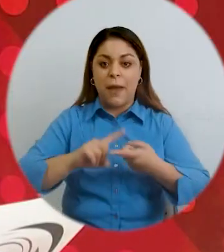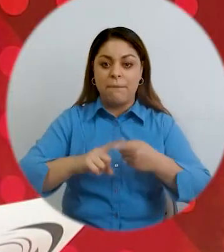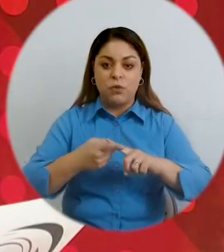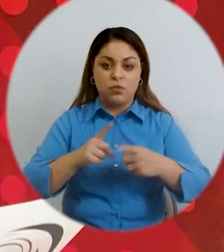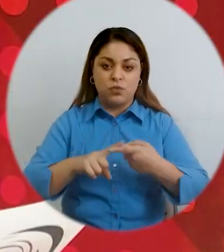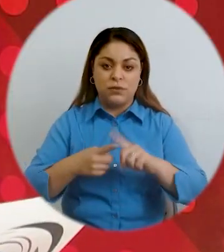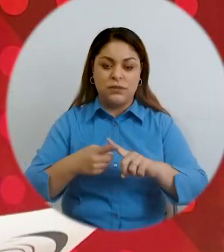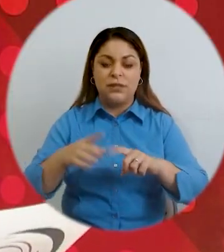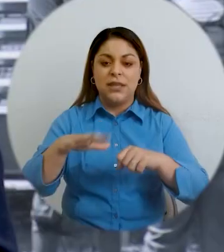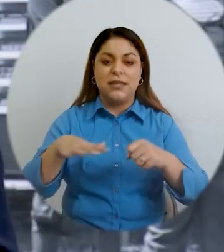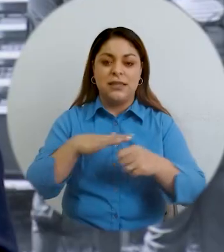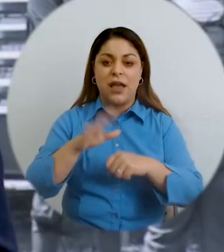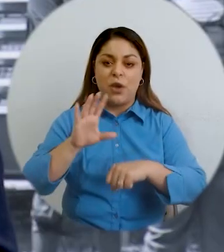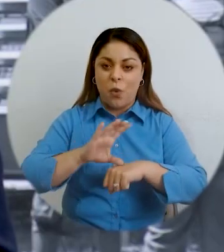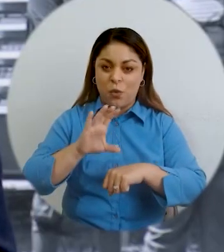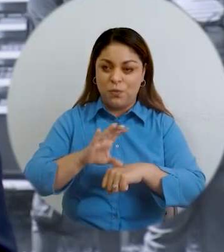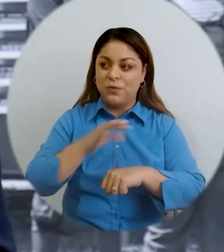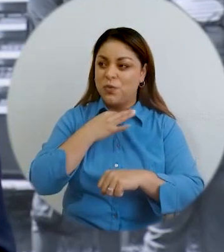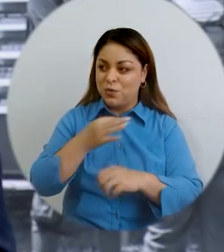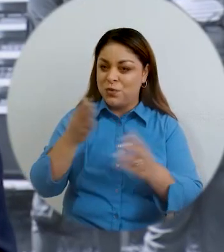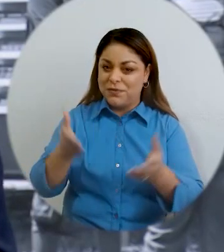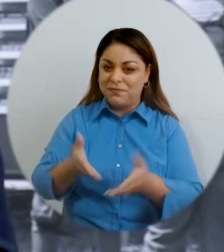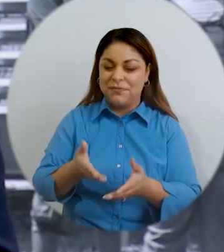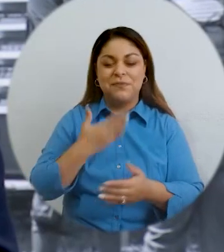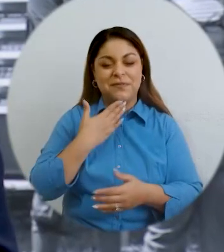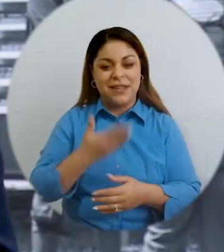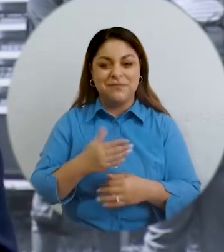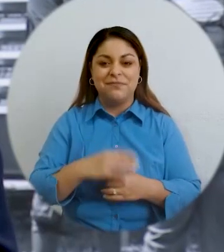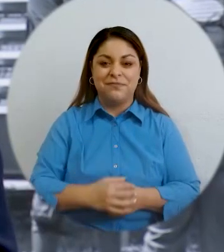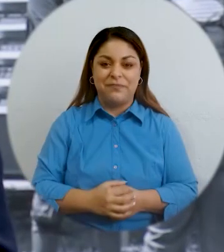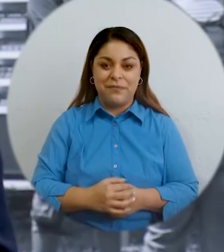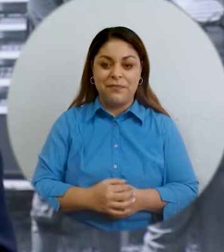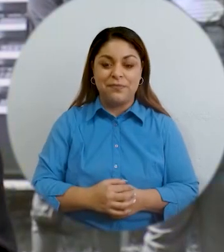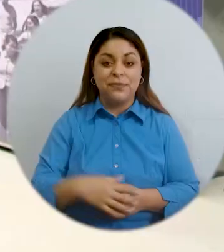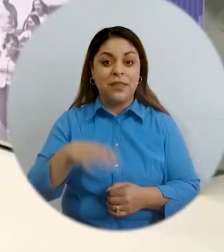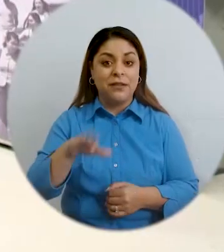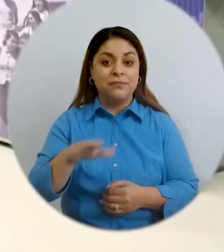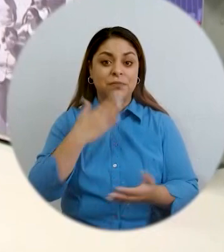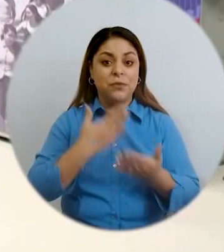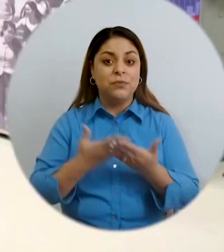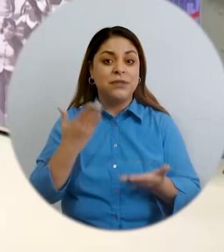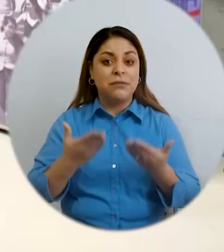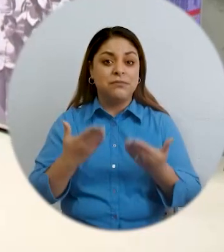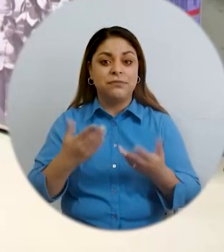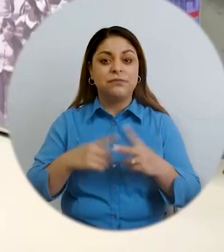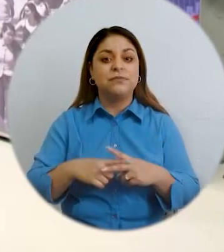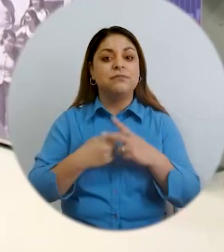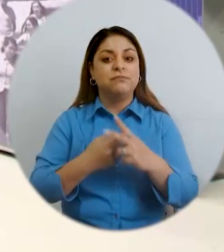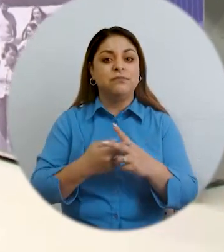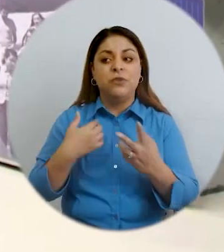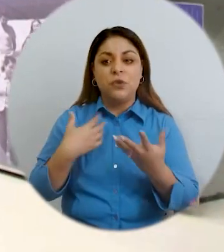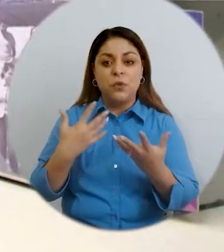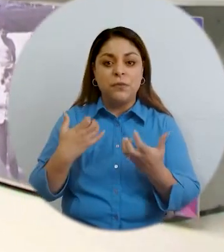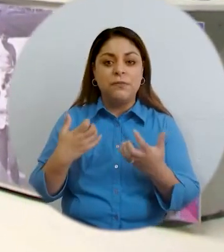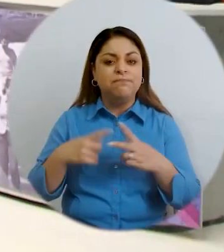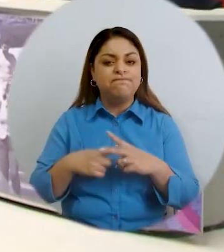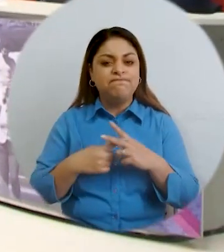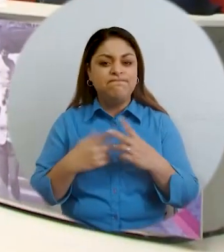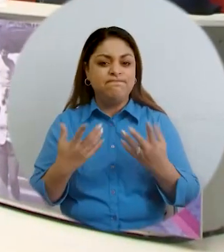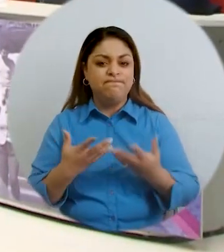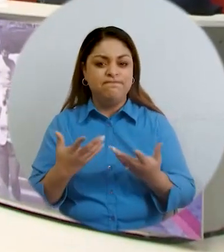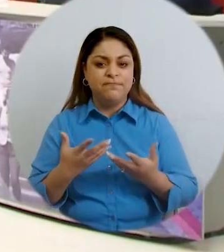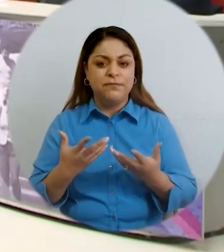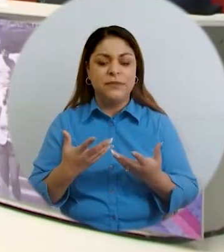la Isla del Coco. Qué gusto tenerlo acá. Bueno, tal vez inicialmente me gustaría